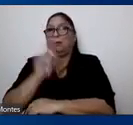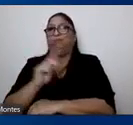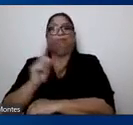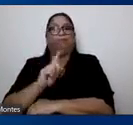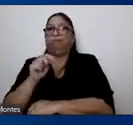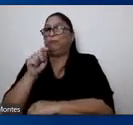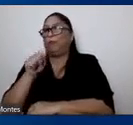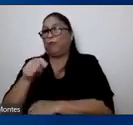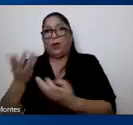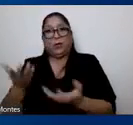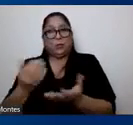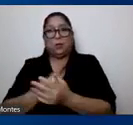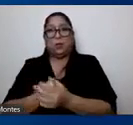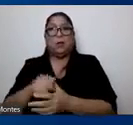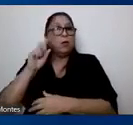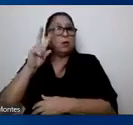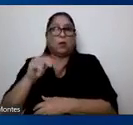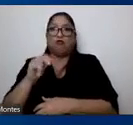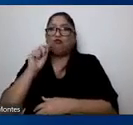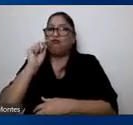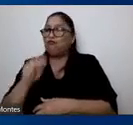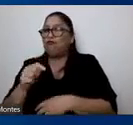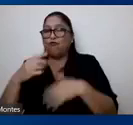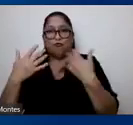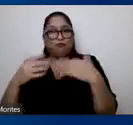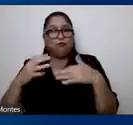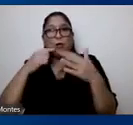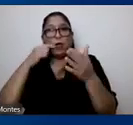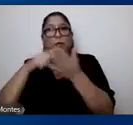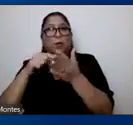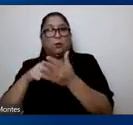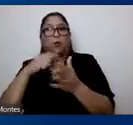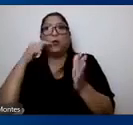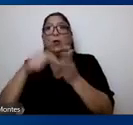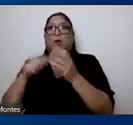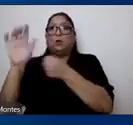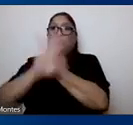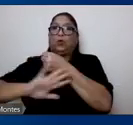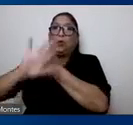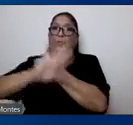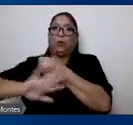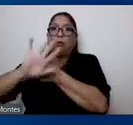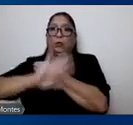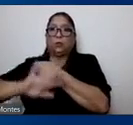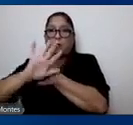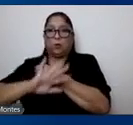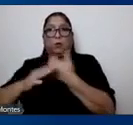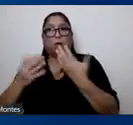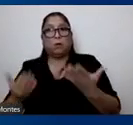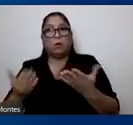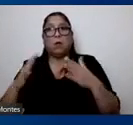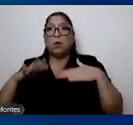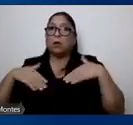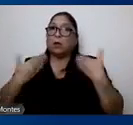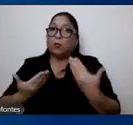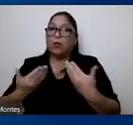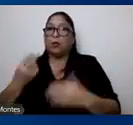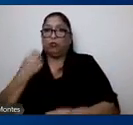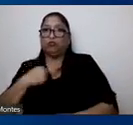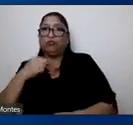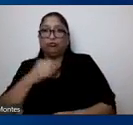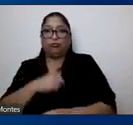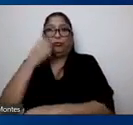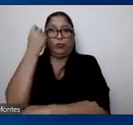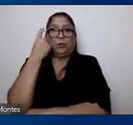así, que no era tanto esa figura proteccionista o de seguridad que podemos nosotros